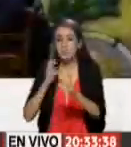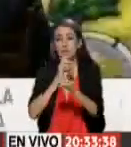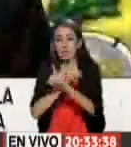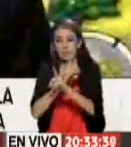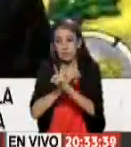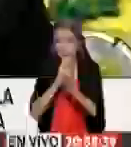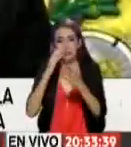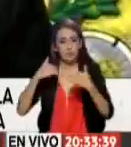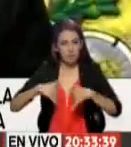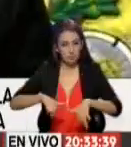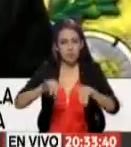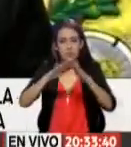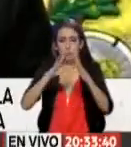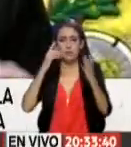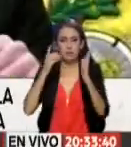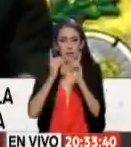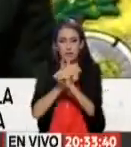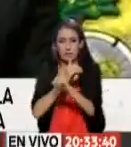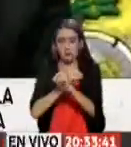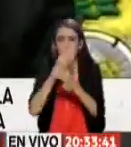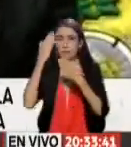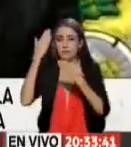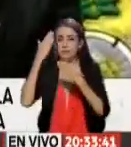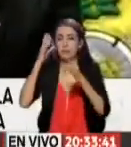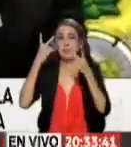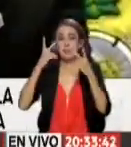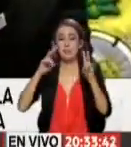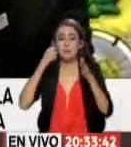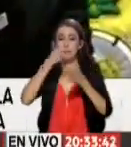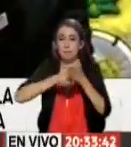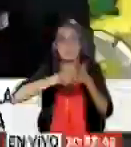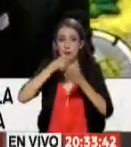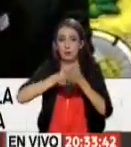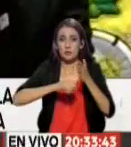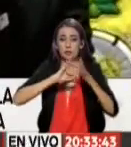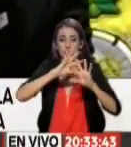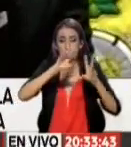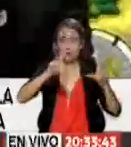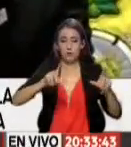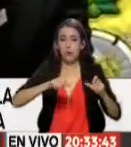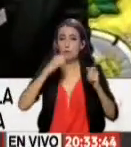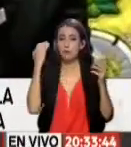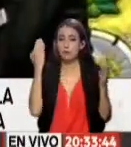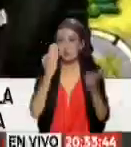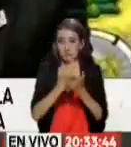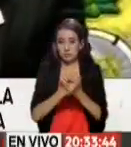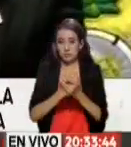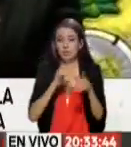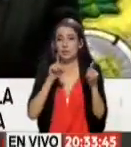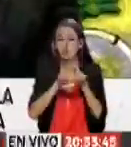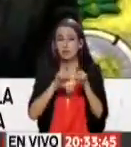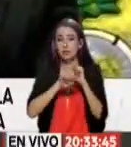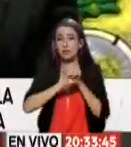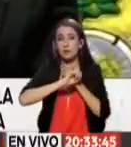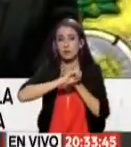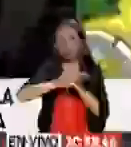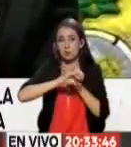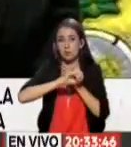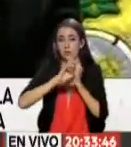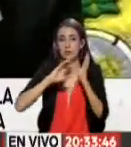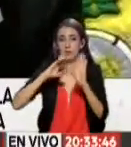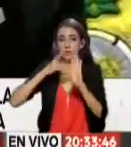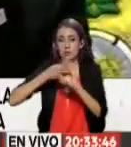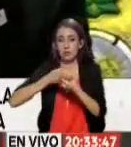discapacidad. Ha impulsado también medidas decididas de lucha contra la corrupción y promoción de la